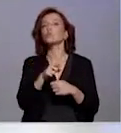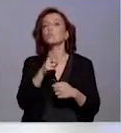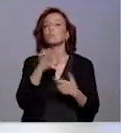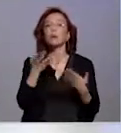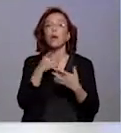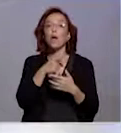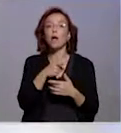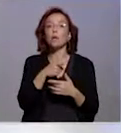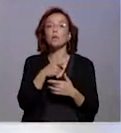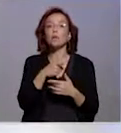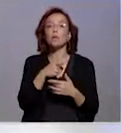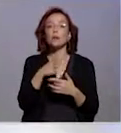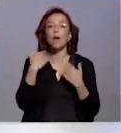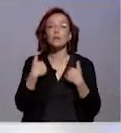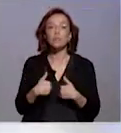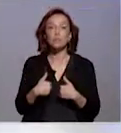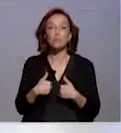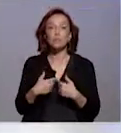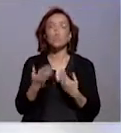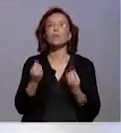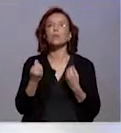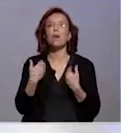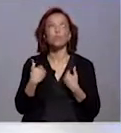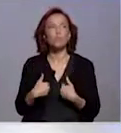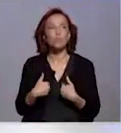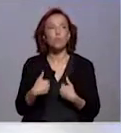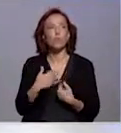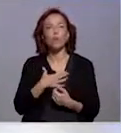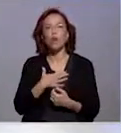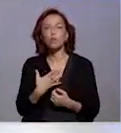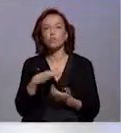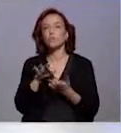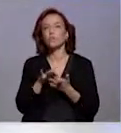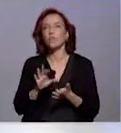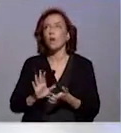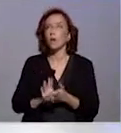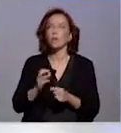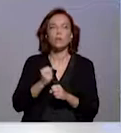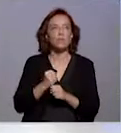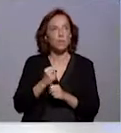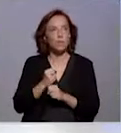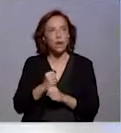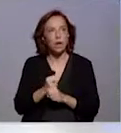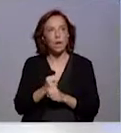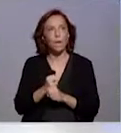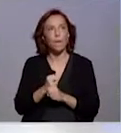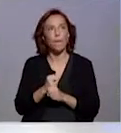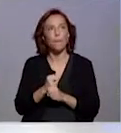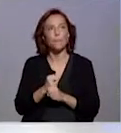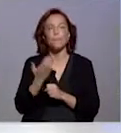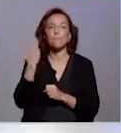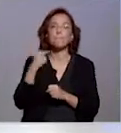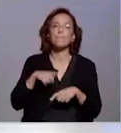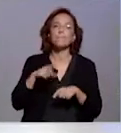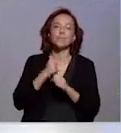descalce en muchos casos en las actitudes y que es una actitud es la vocación de servicio las ganas de trabajar aquello que en algún momento el ministerio